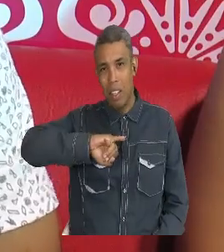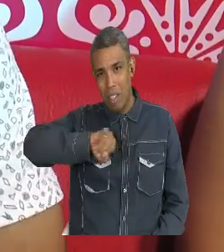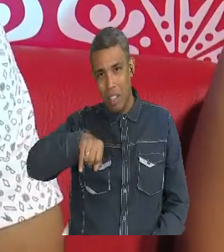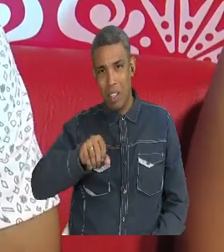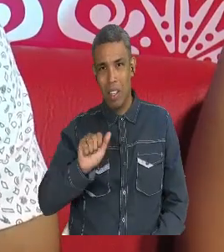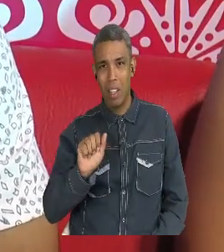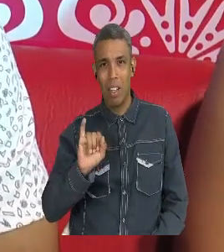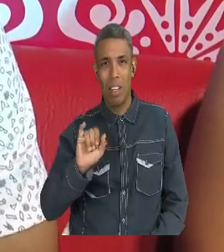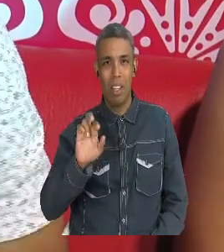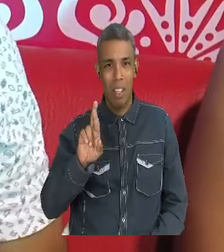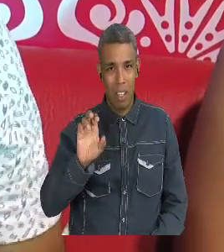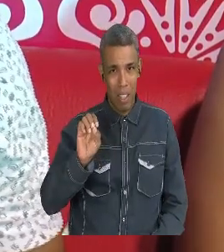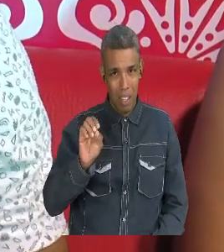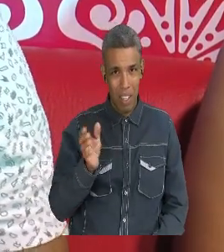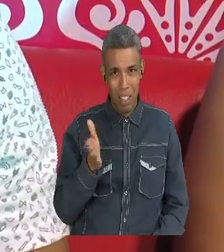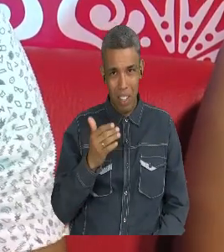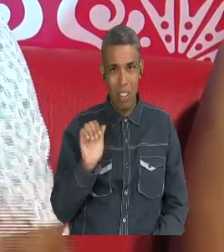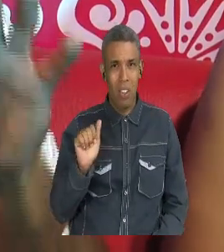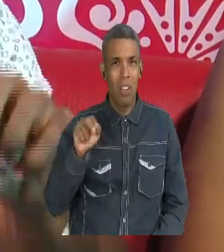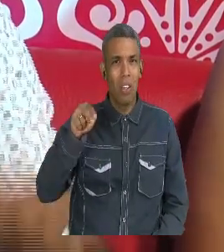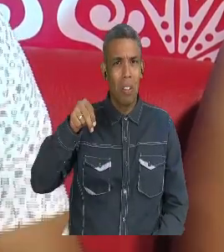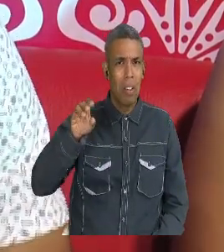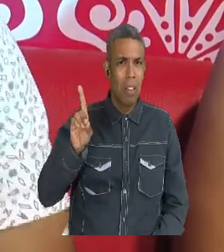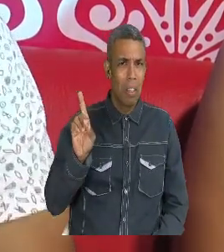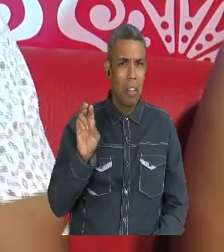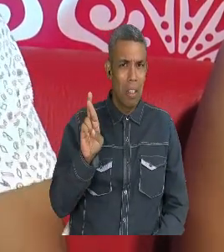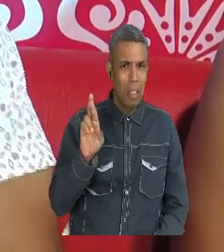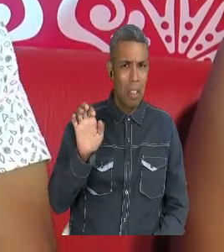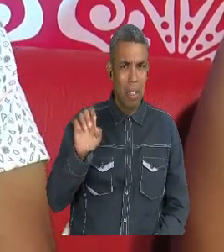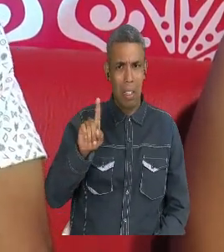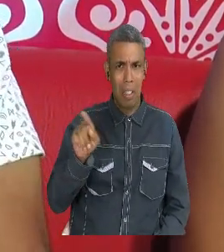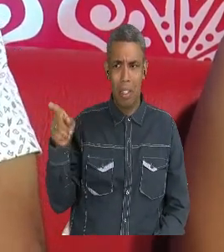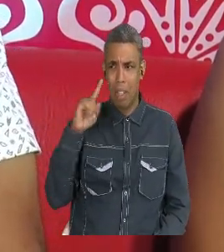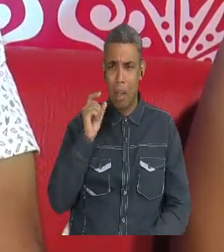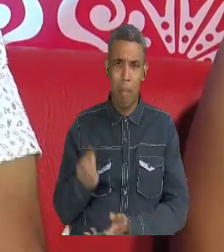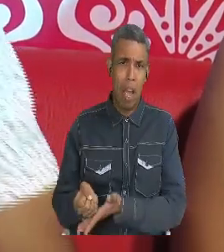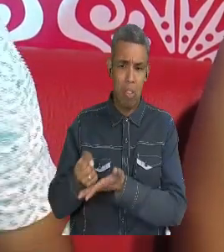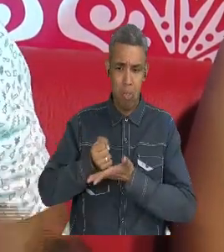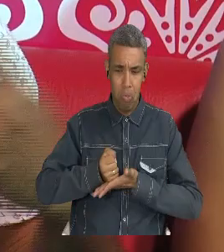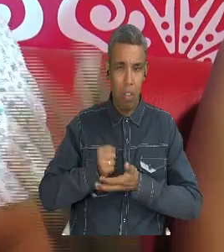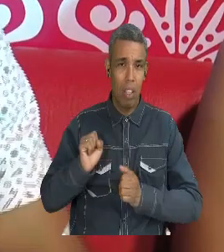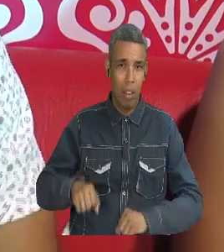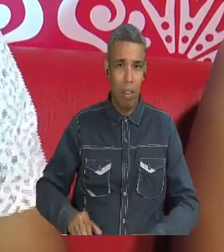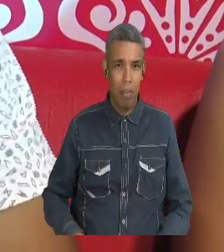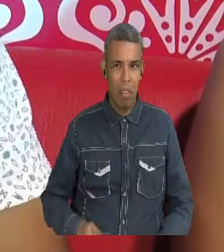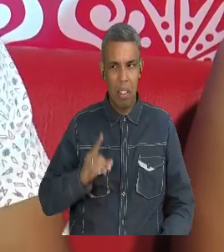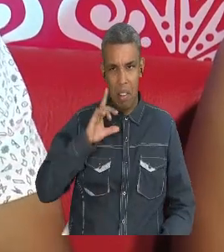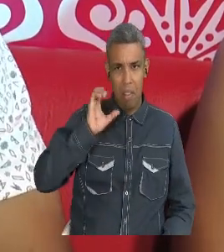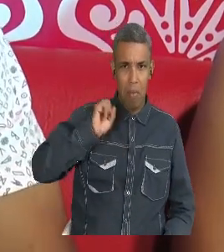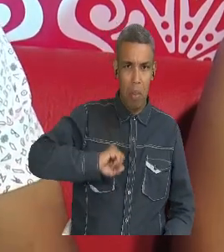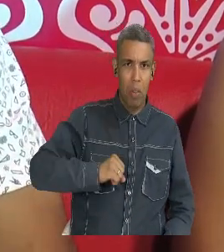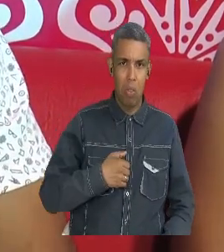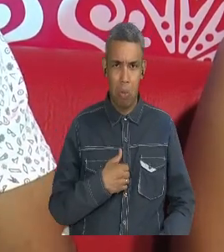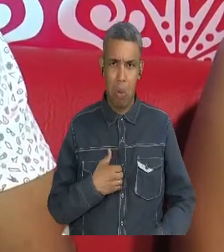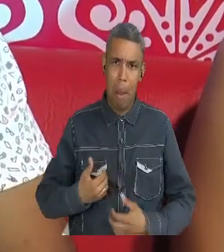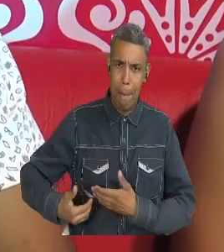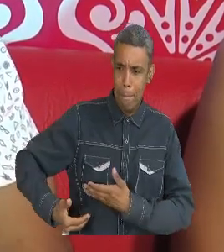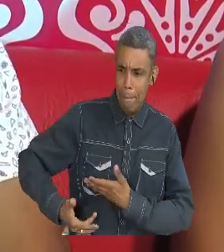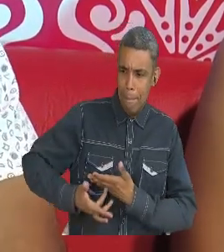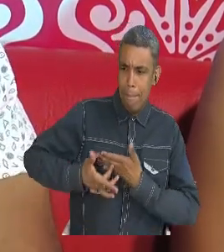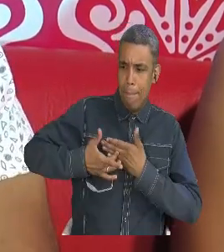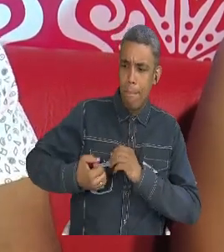que vio de pronto el talento en mí y como que cogió algo de ahí y fue el que me impulsó a cantar. Hemos